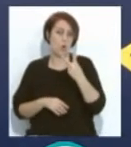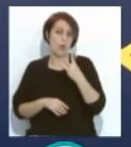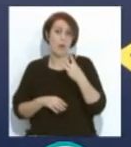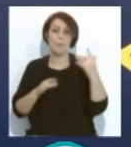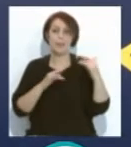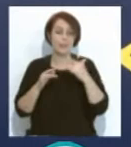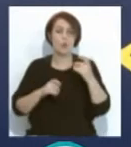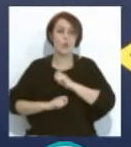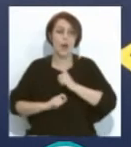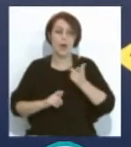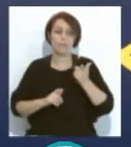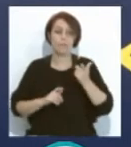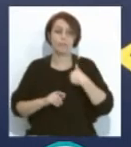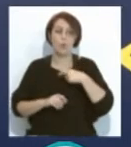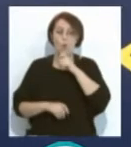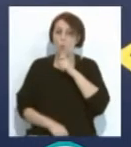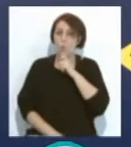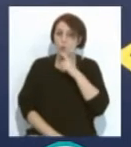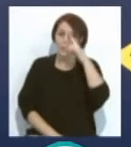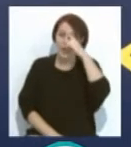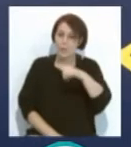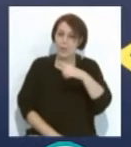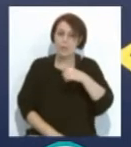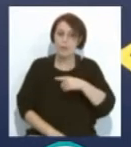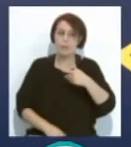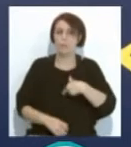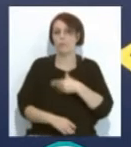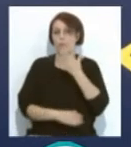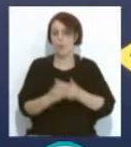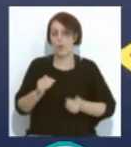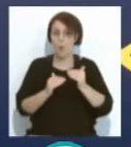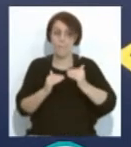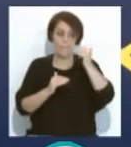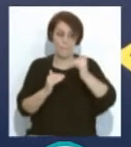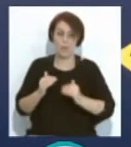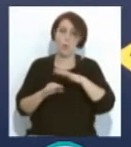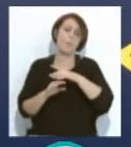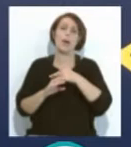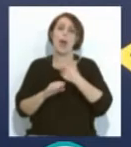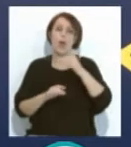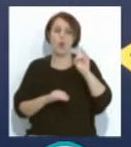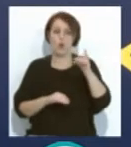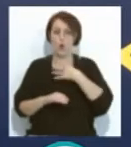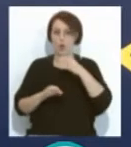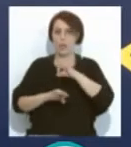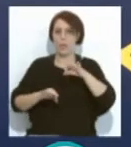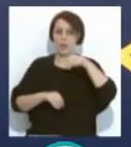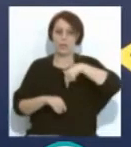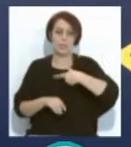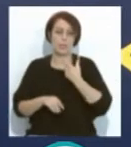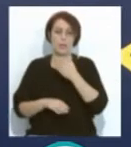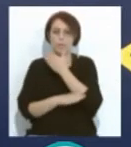darnos cuenta que cómo era y tratar de cometer los menos errores posible para que no te hagan gol, porque acá lo que pasa es que si cometes un